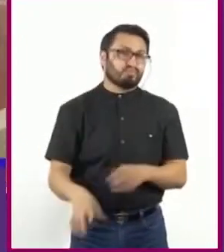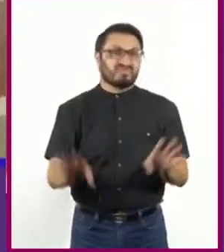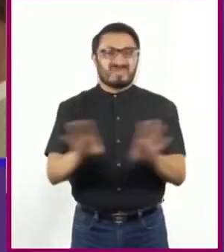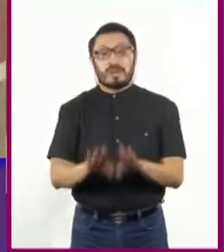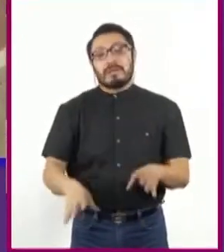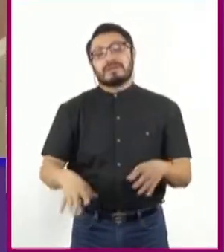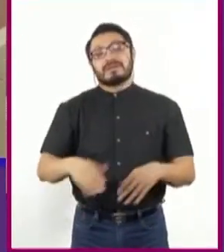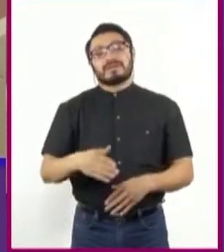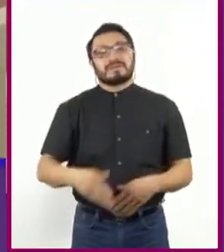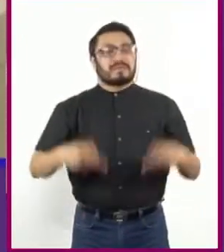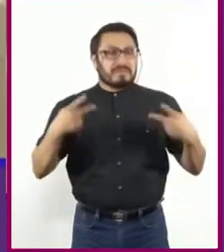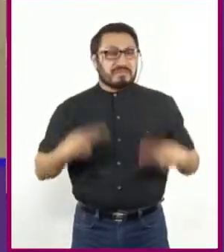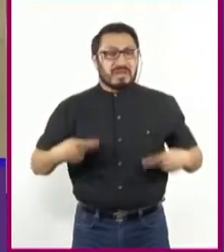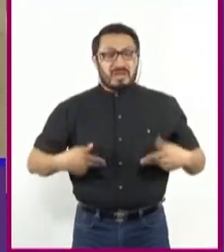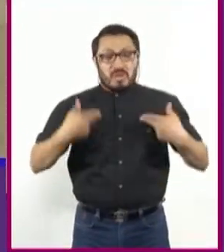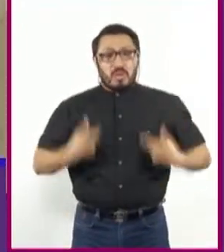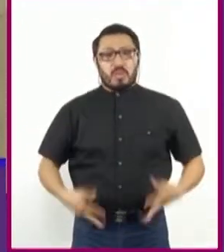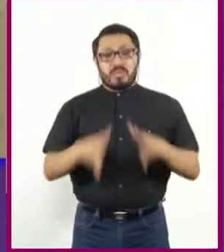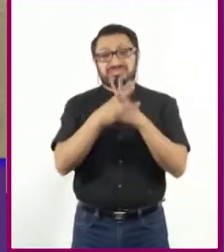degradación humana.